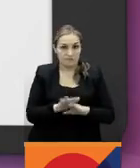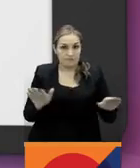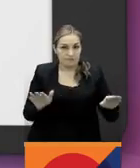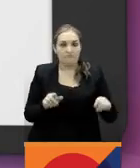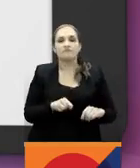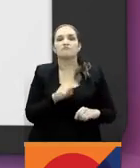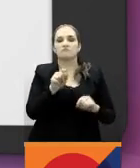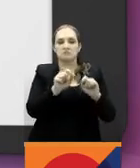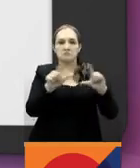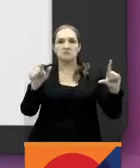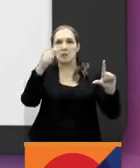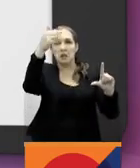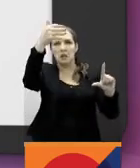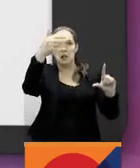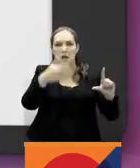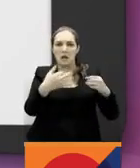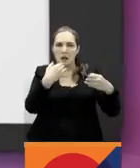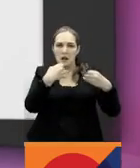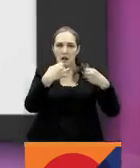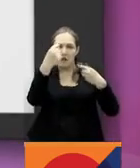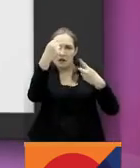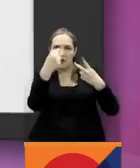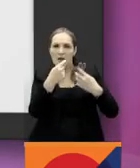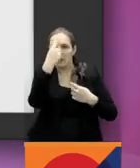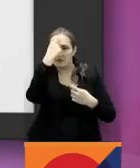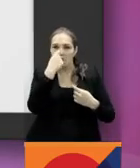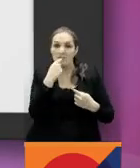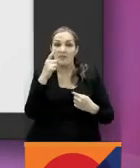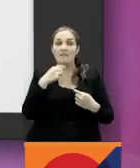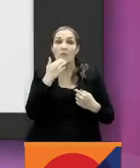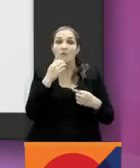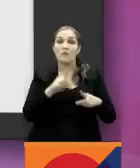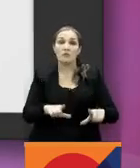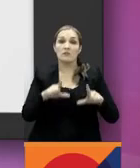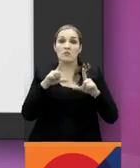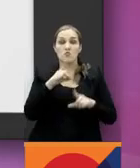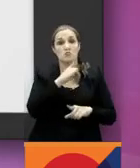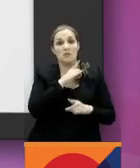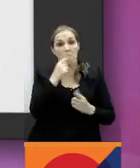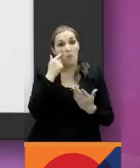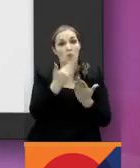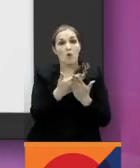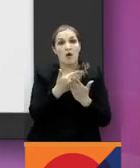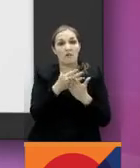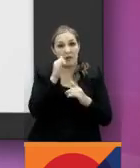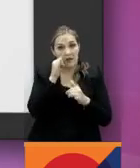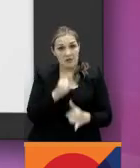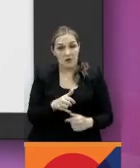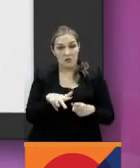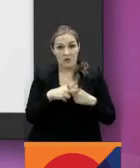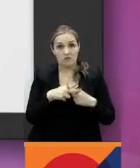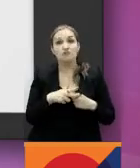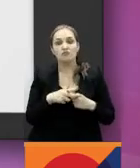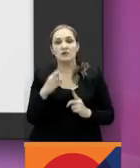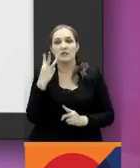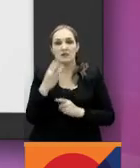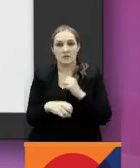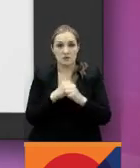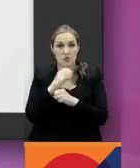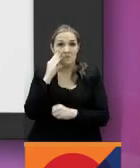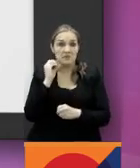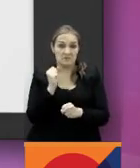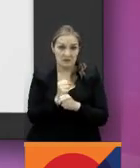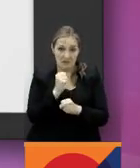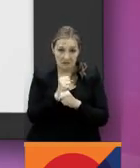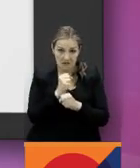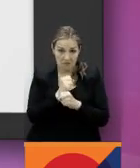ingresarla aparecerán las generalidades y requisitos como tener diploma universitario que acredite el título, contar con mínimo 3 años de experiencia laboral